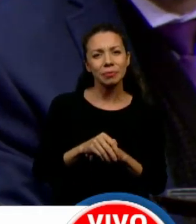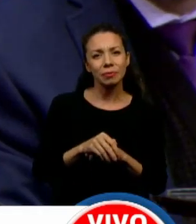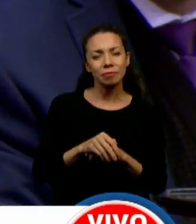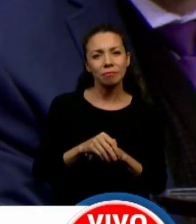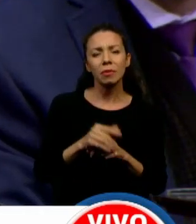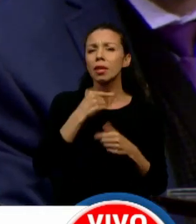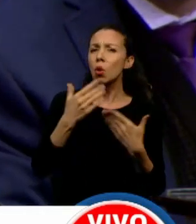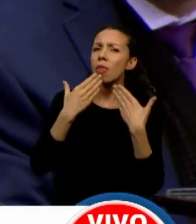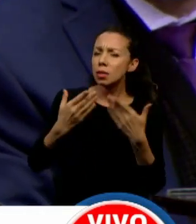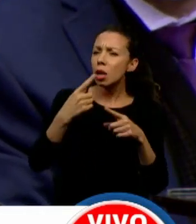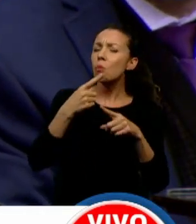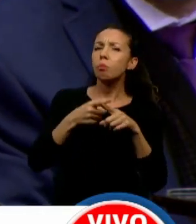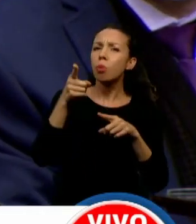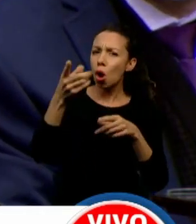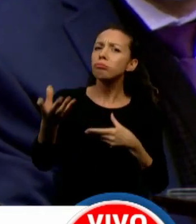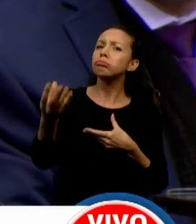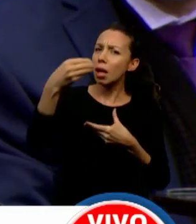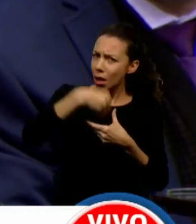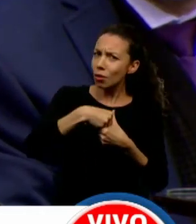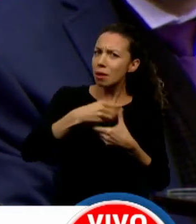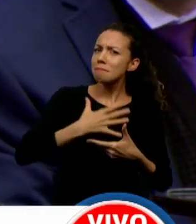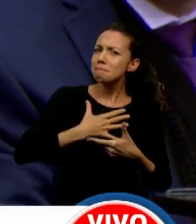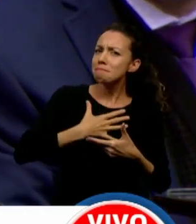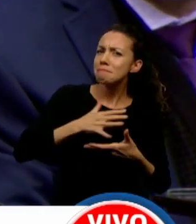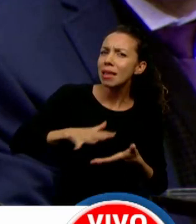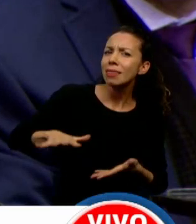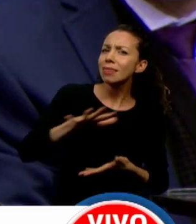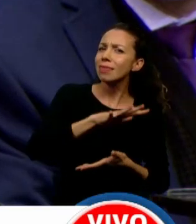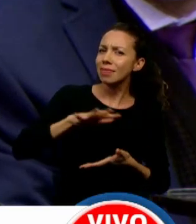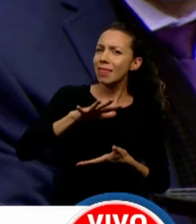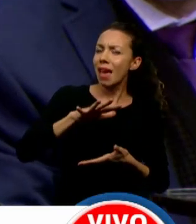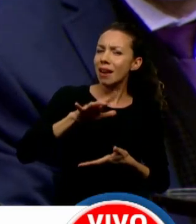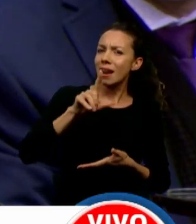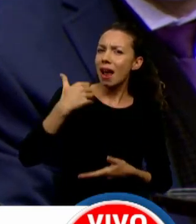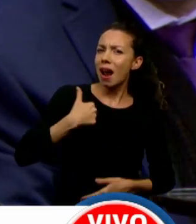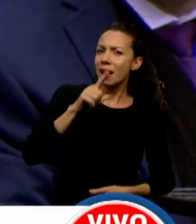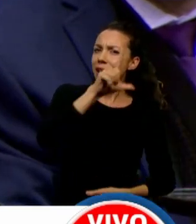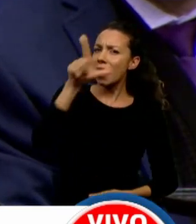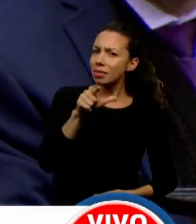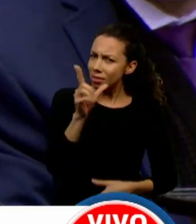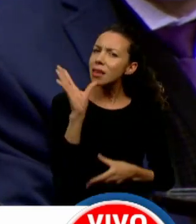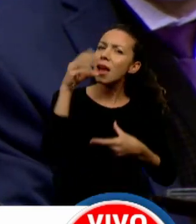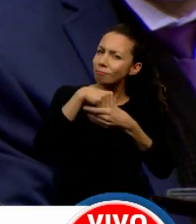incluido a mi tierra nuevamente en el mapa de nuestro país.